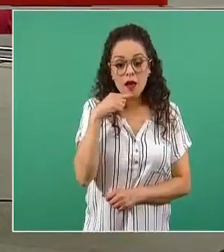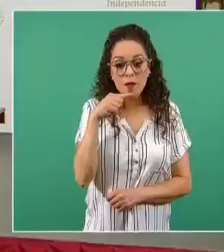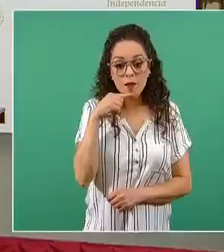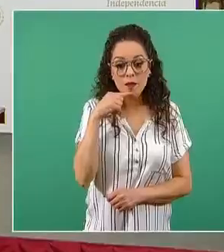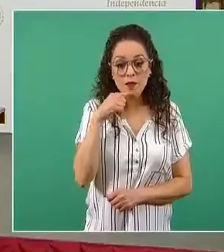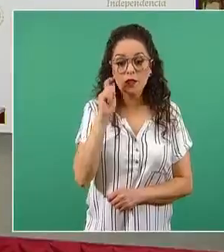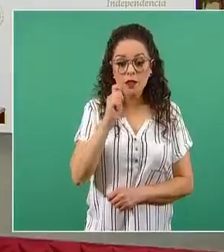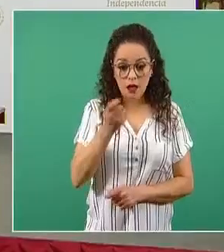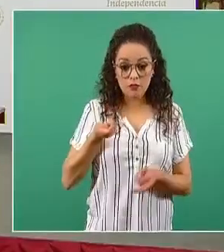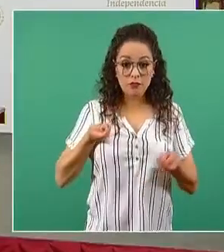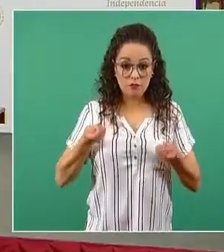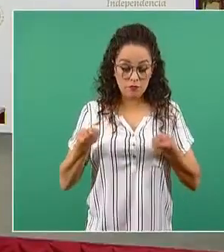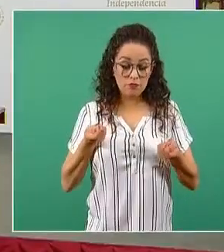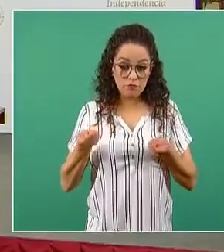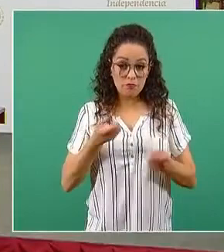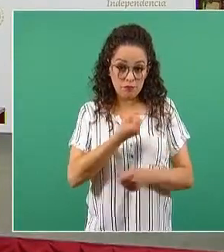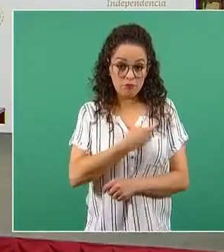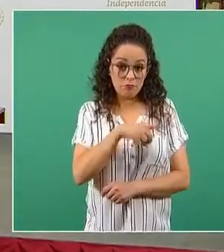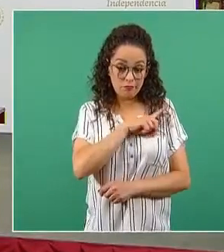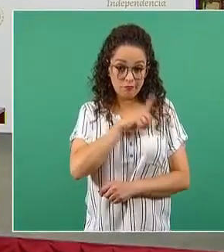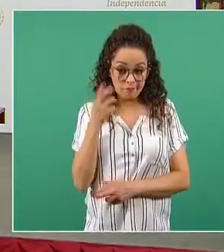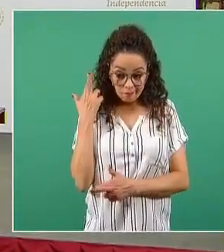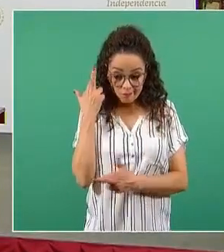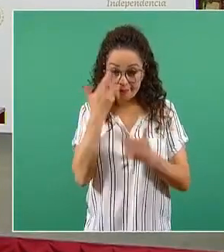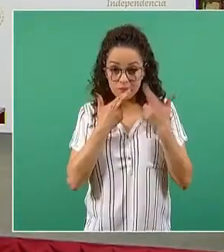sujetos de regulación sanitaria. ¿Por qué razón?